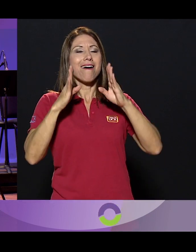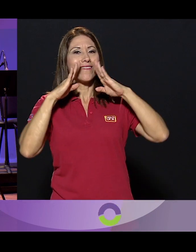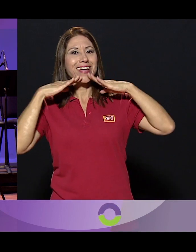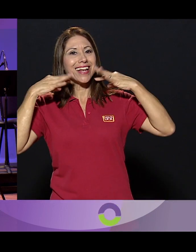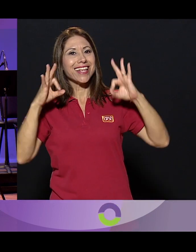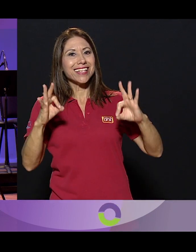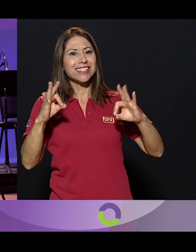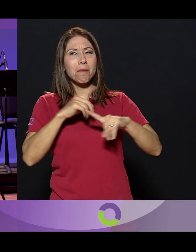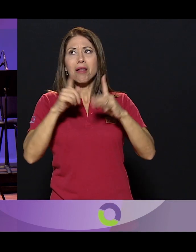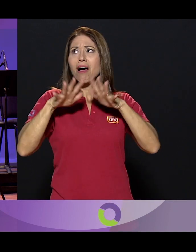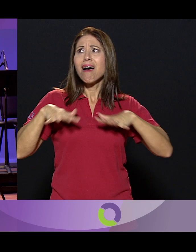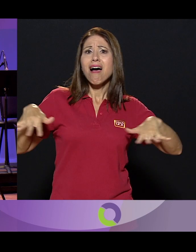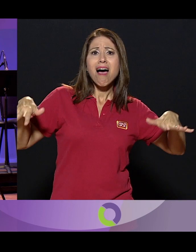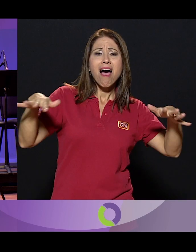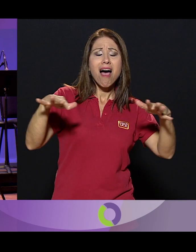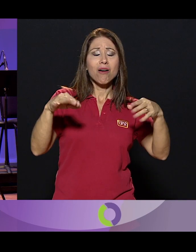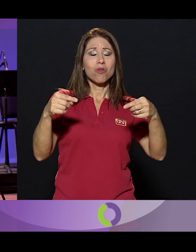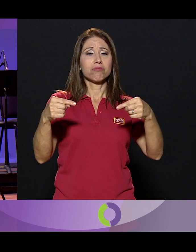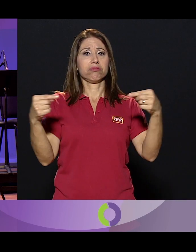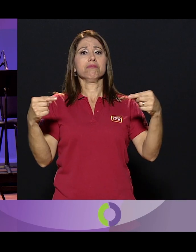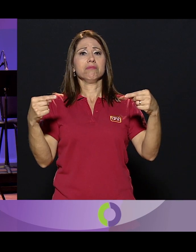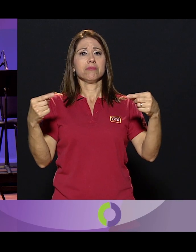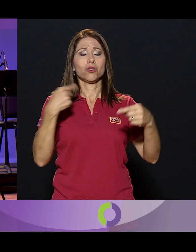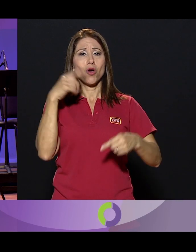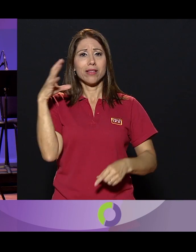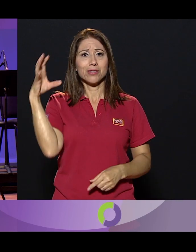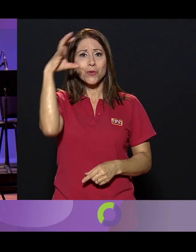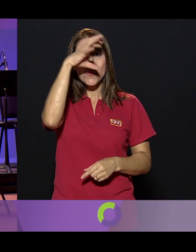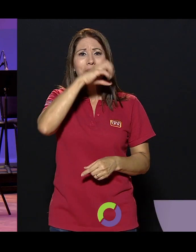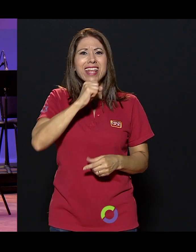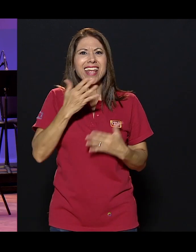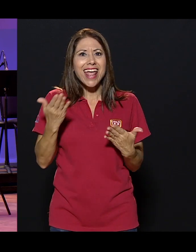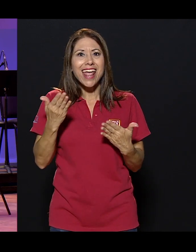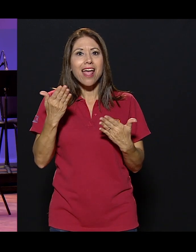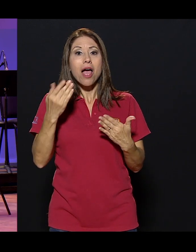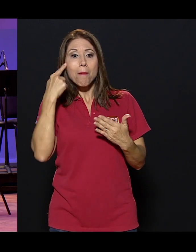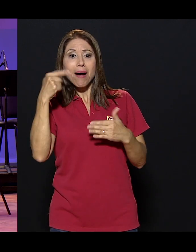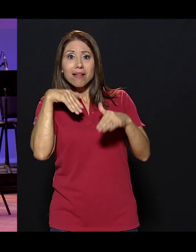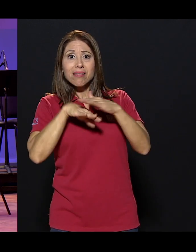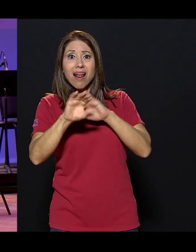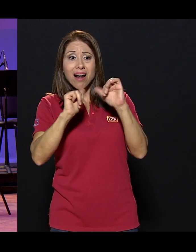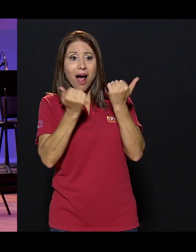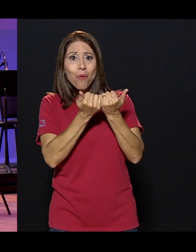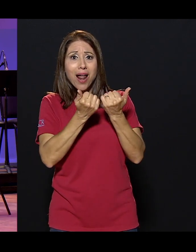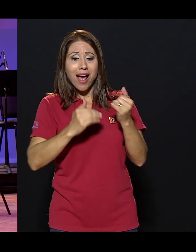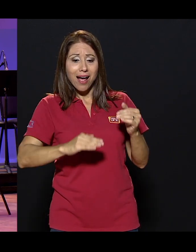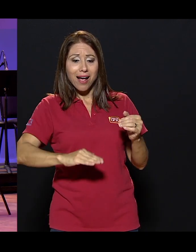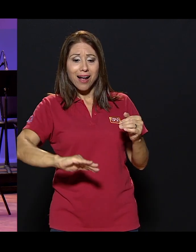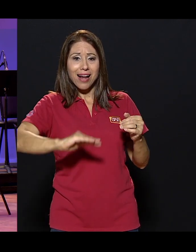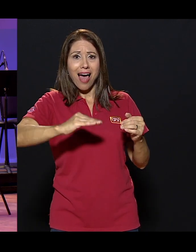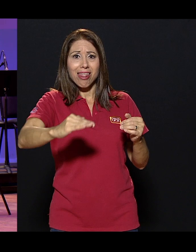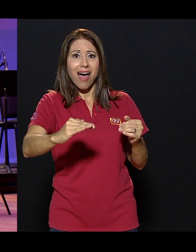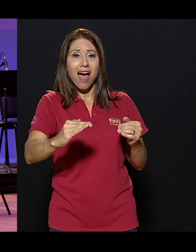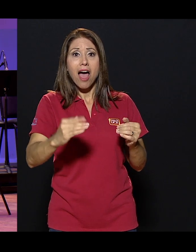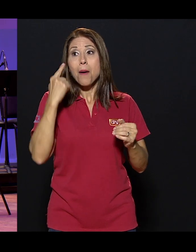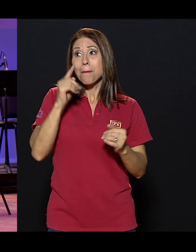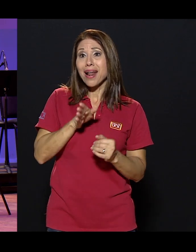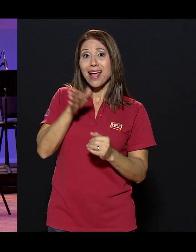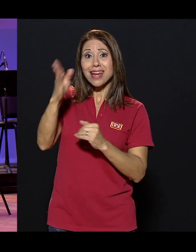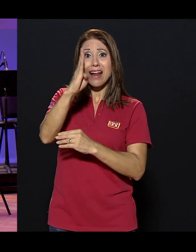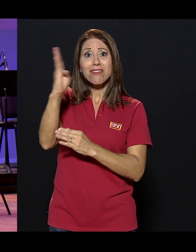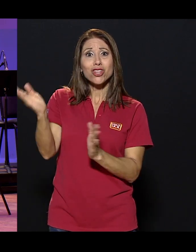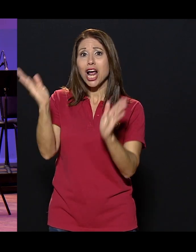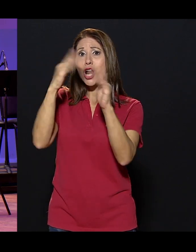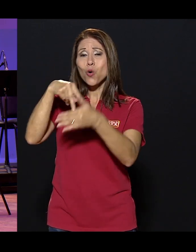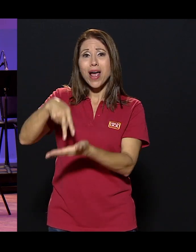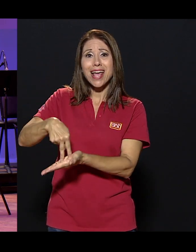se volvió un entorno completamente adverso. Descubrí que había una grada en cada aula, que no había ascensor para ir a la biblioteca, que